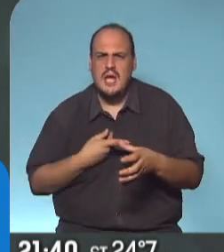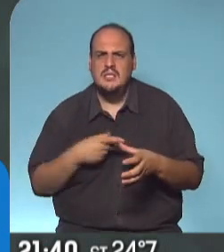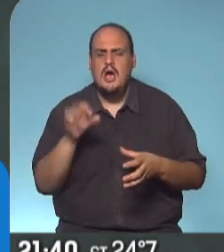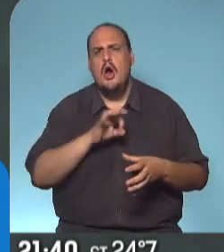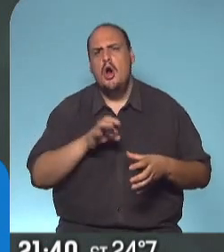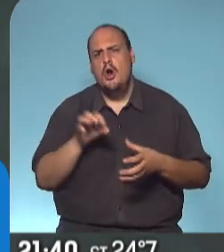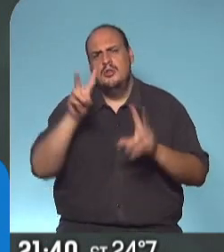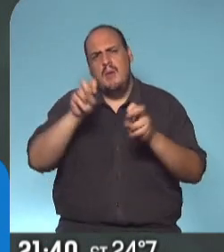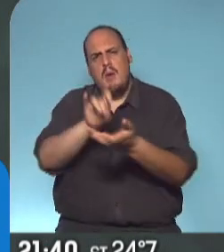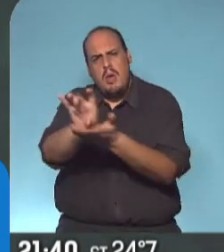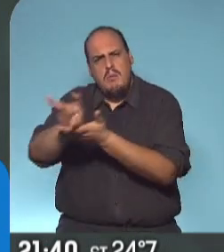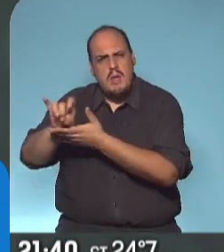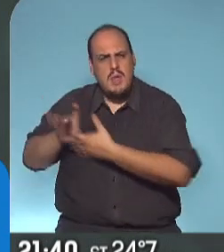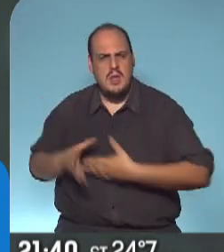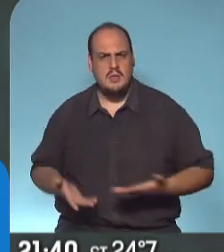de desalojos?